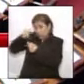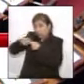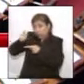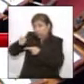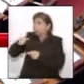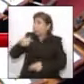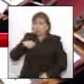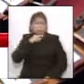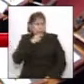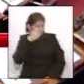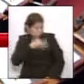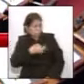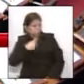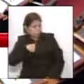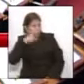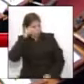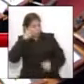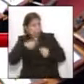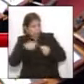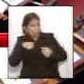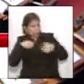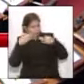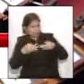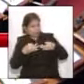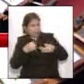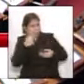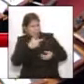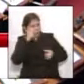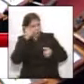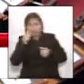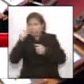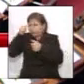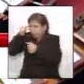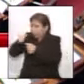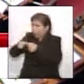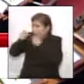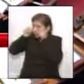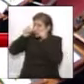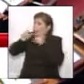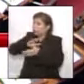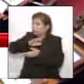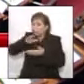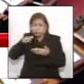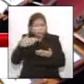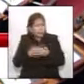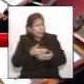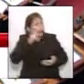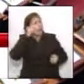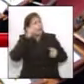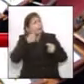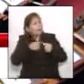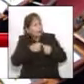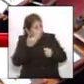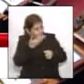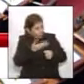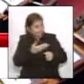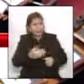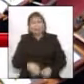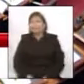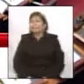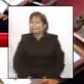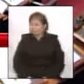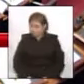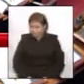acuerdo perfectamente. Entonces ya te digo, o sea, que te acuerdas que me sorprendí. De todo me acuerdo. Incluso de eso también,